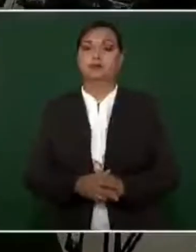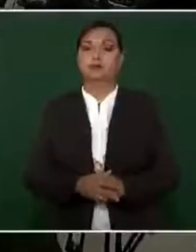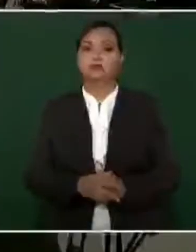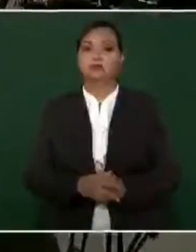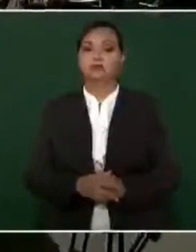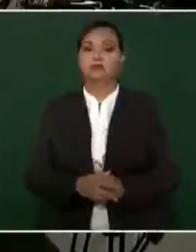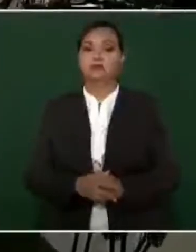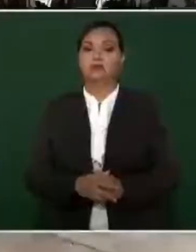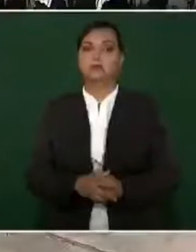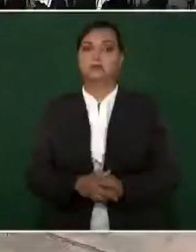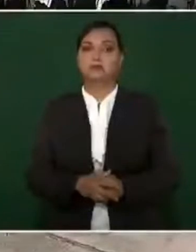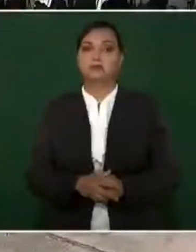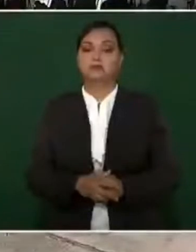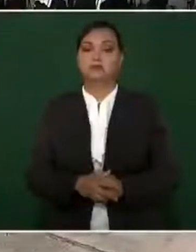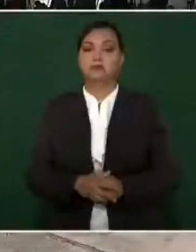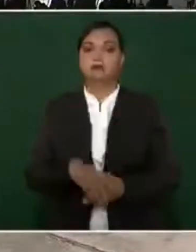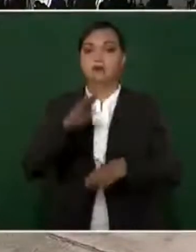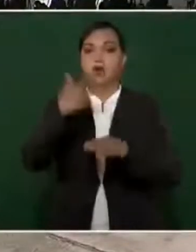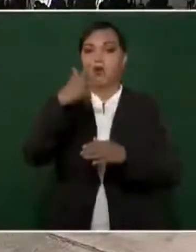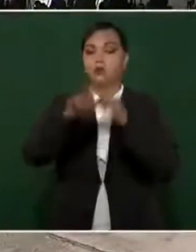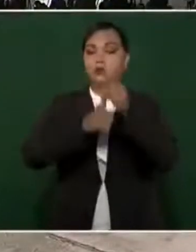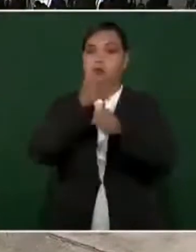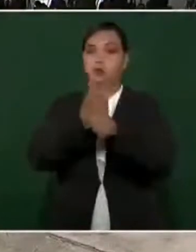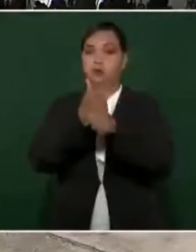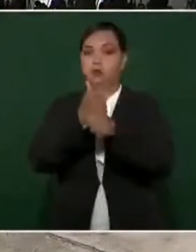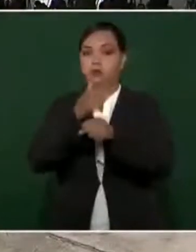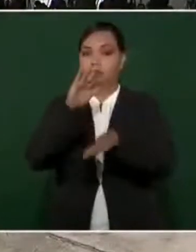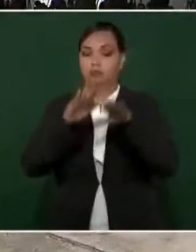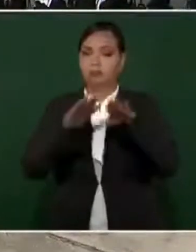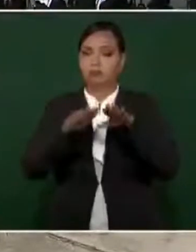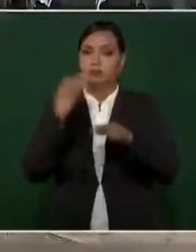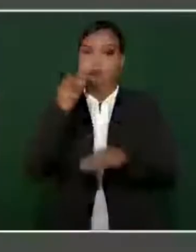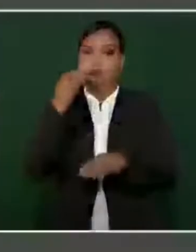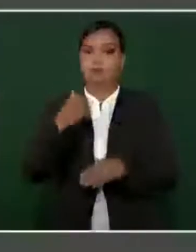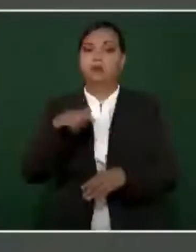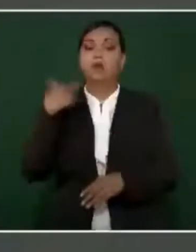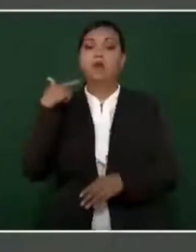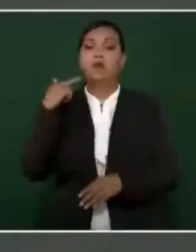Promedio 8 años. El de Guanajuato lleva 14